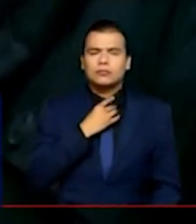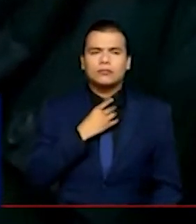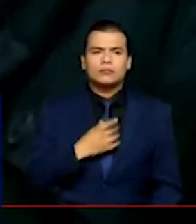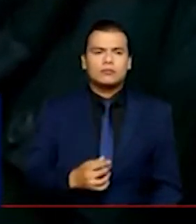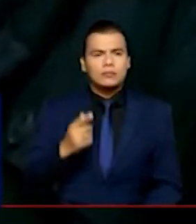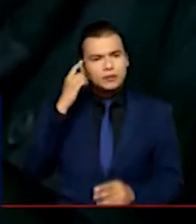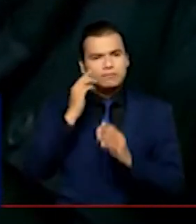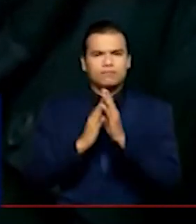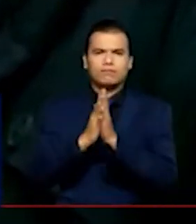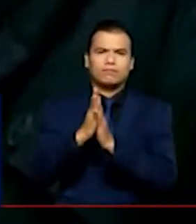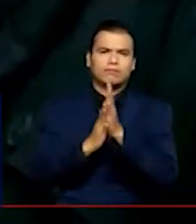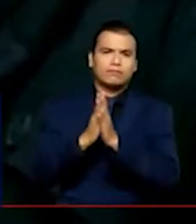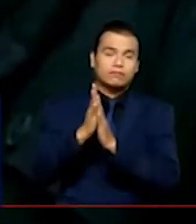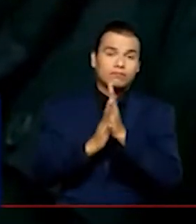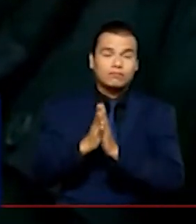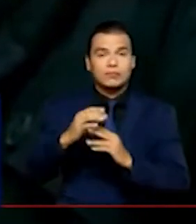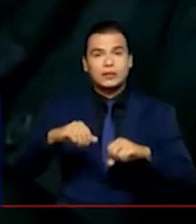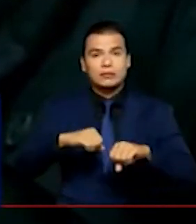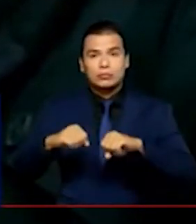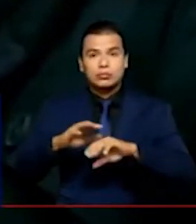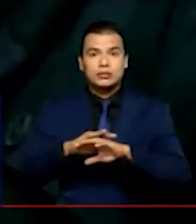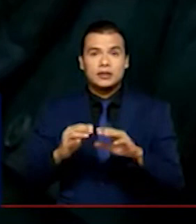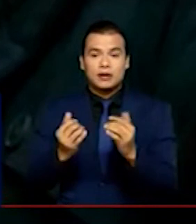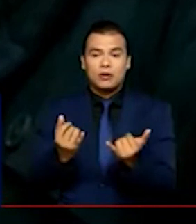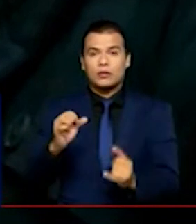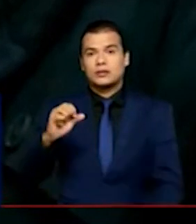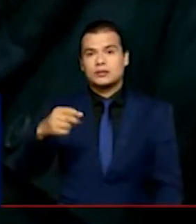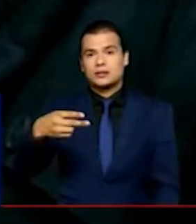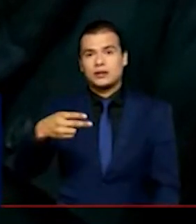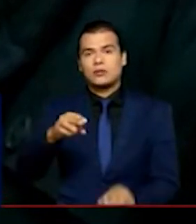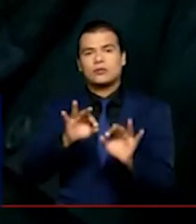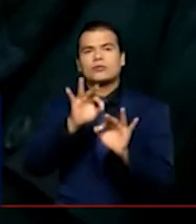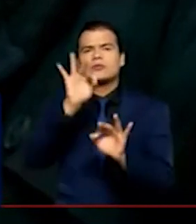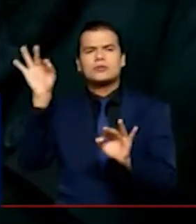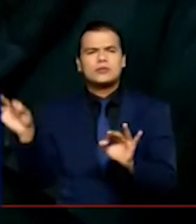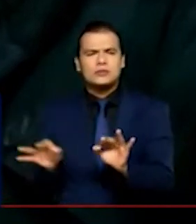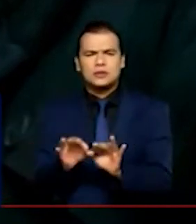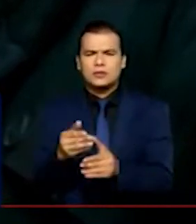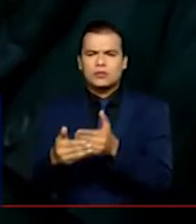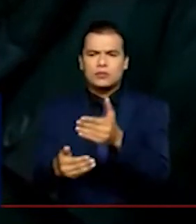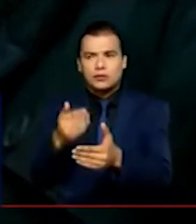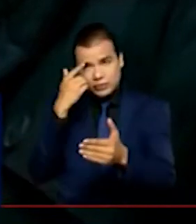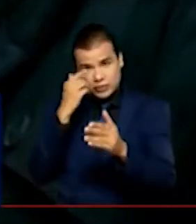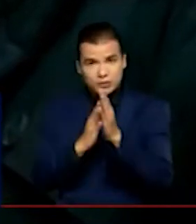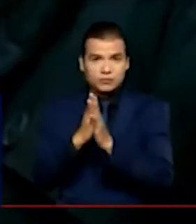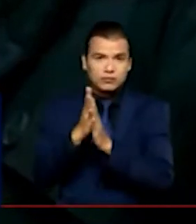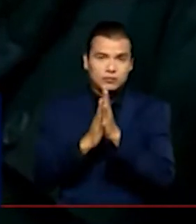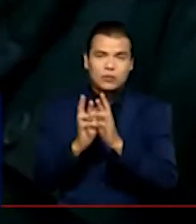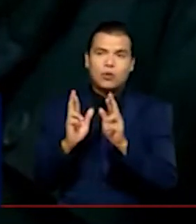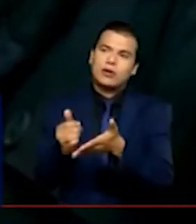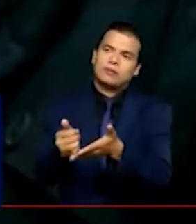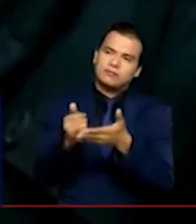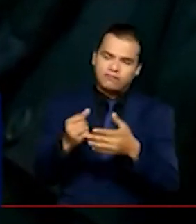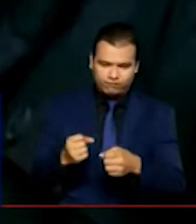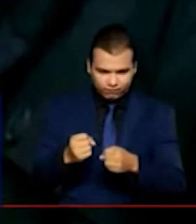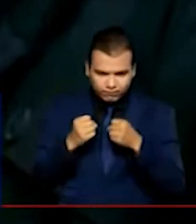y esperamos que los trabajos en este segundo ciclo sean una efectiva avance y